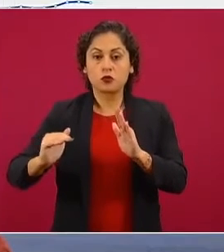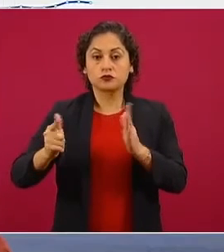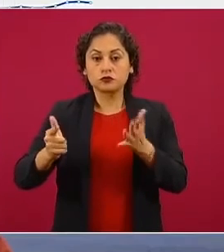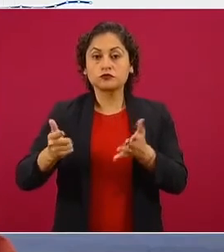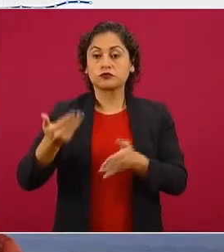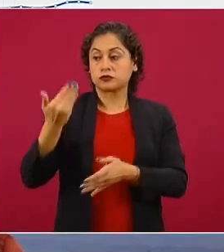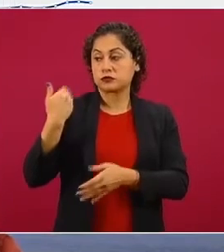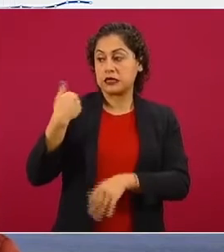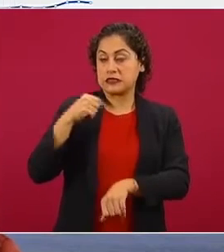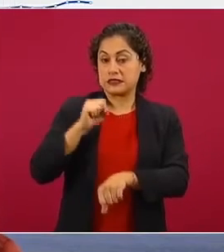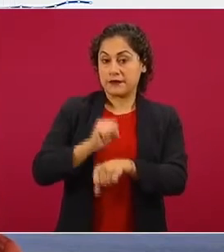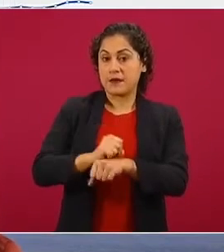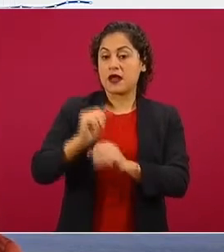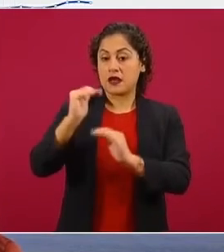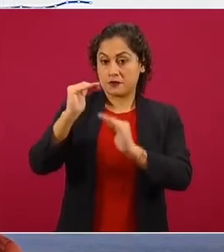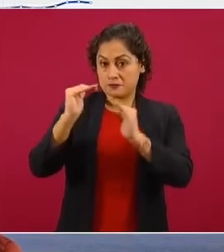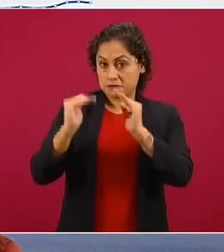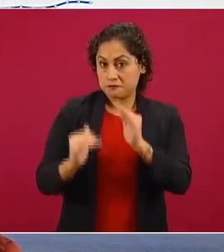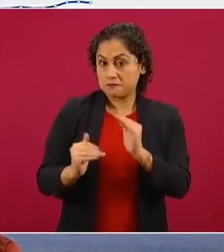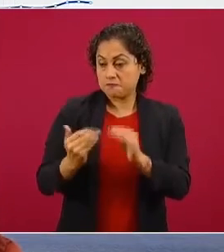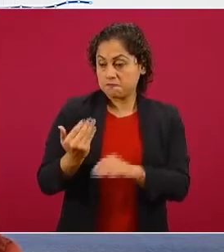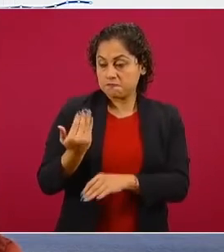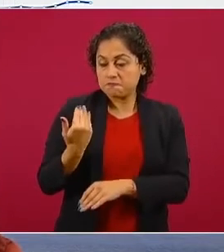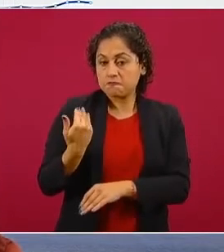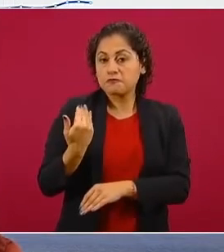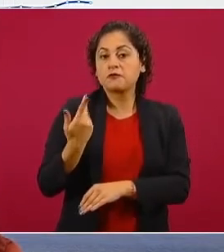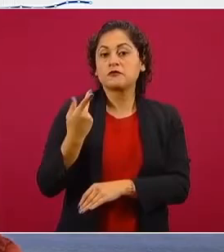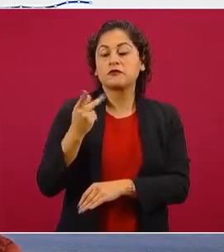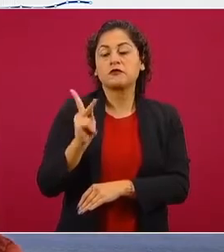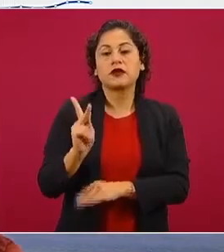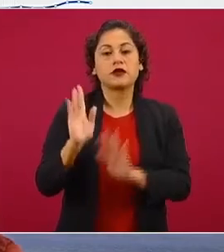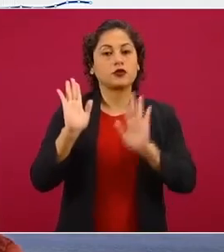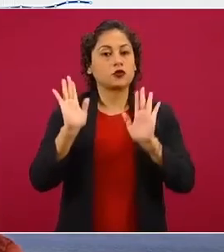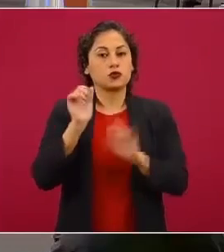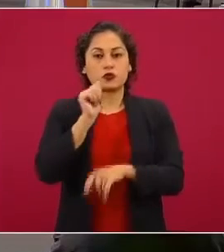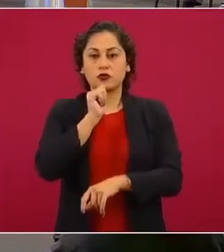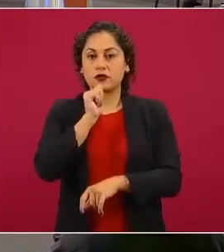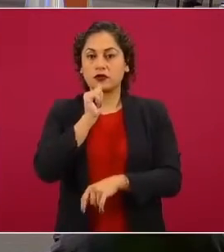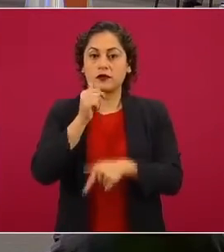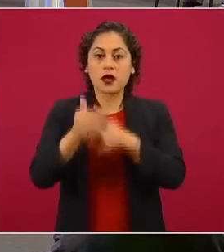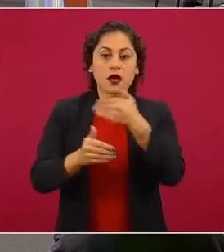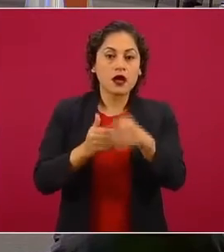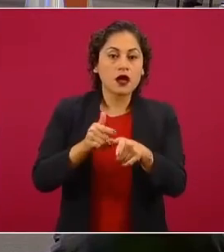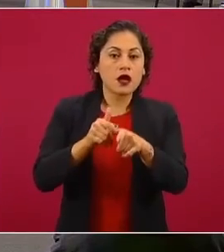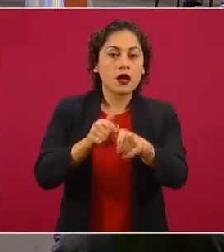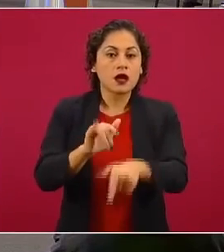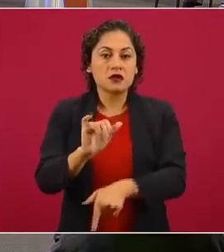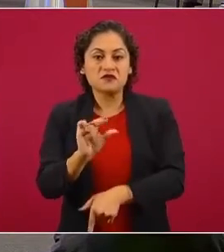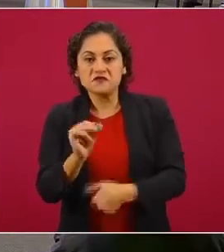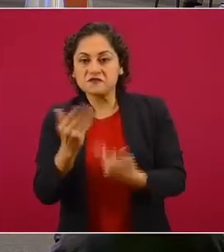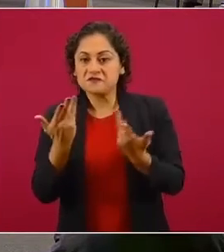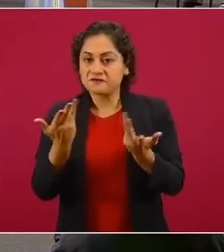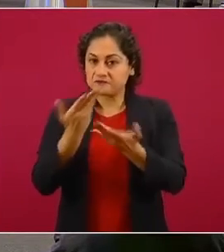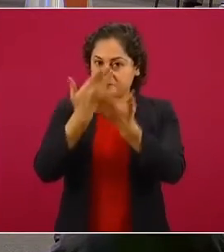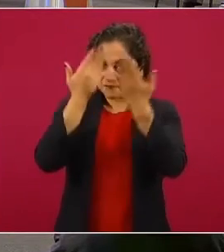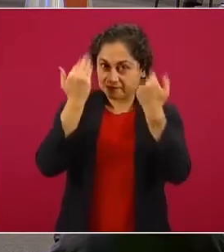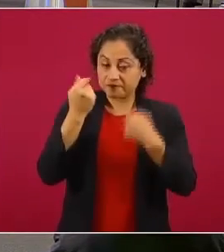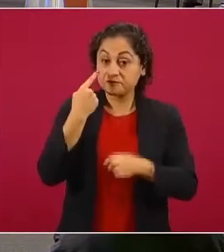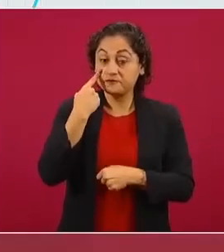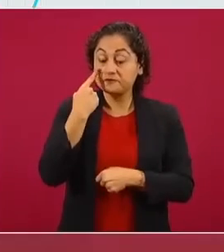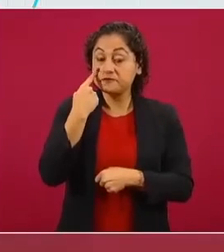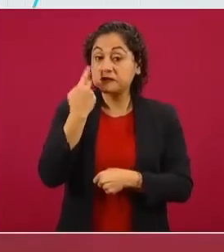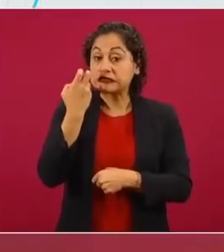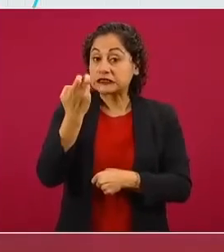reducción muy importante, la más reciente, no hay todavía garantía de que se mantenga esa tendencia. Es importante en Zacatecas